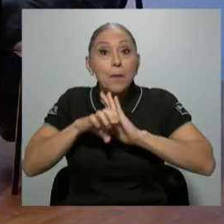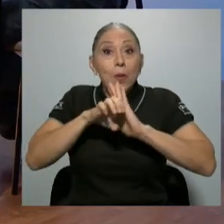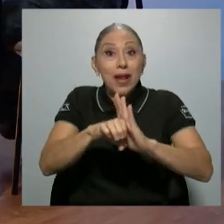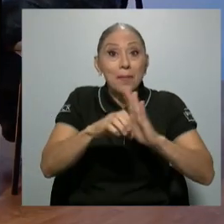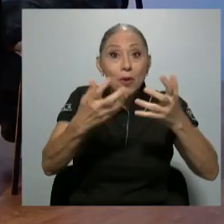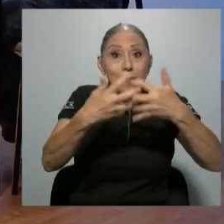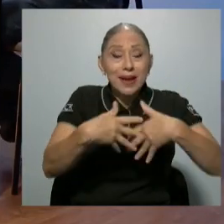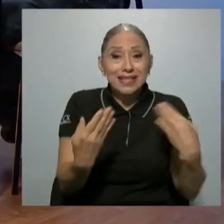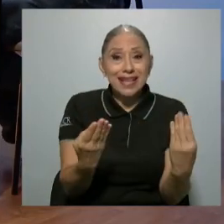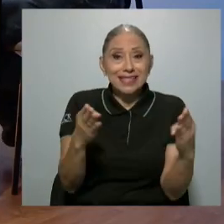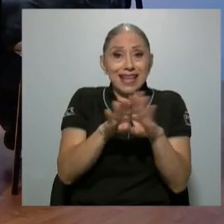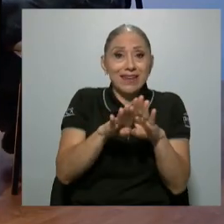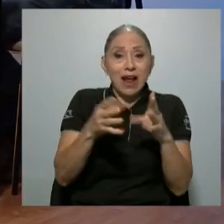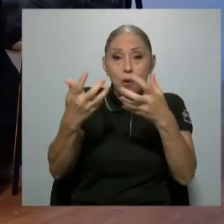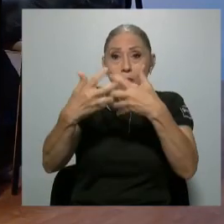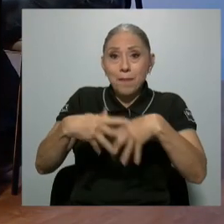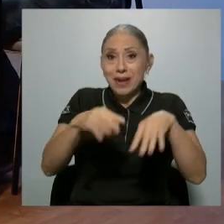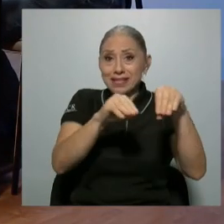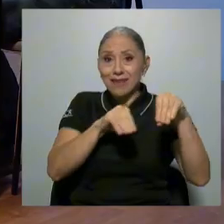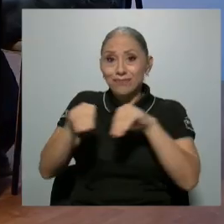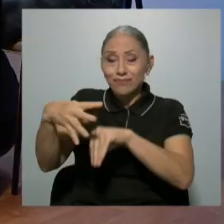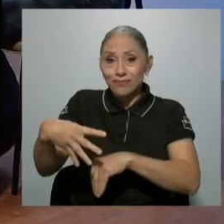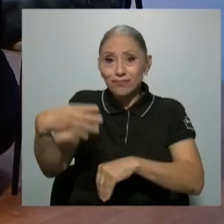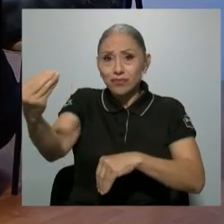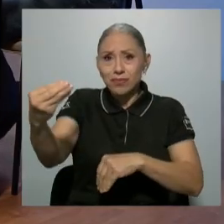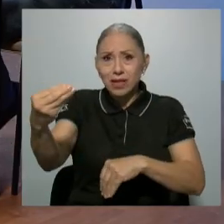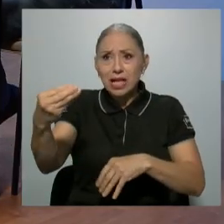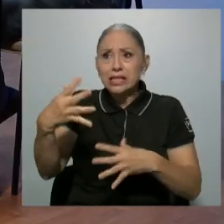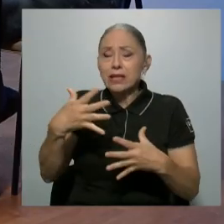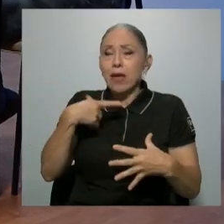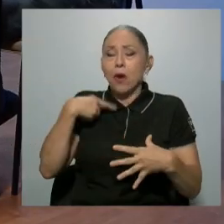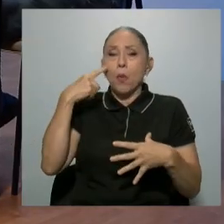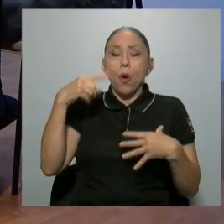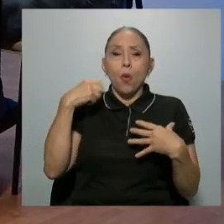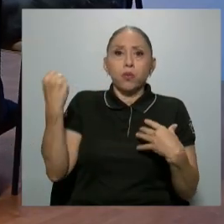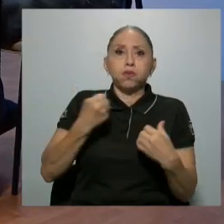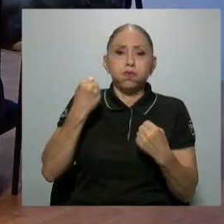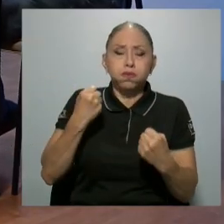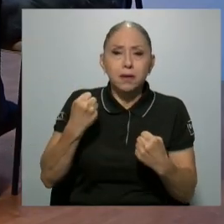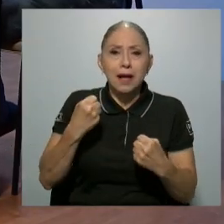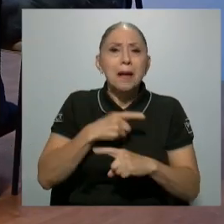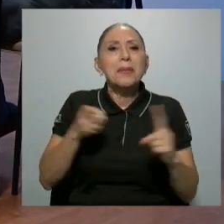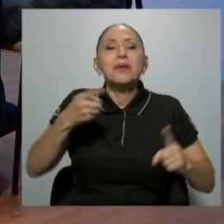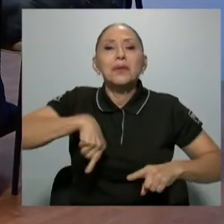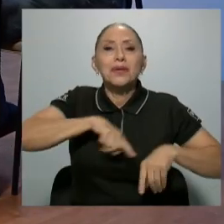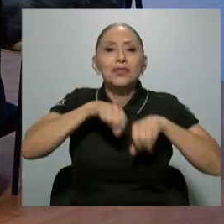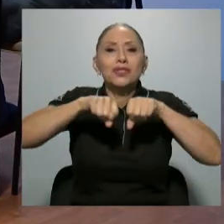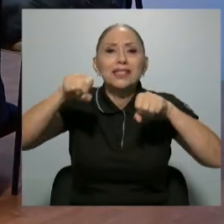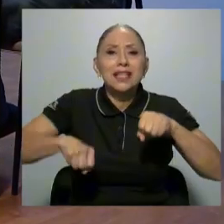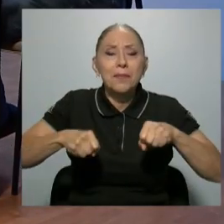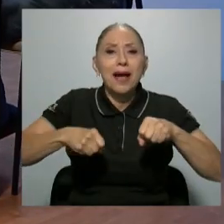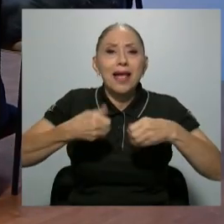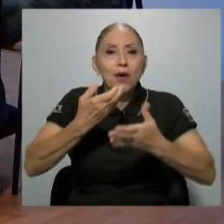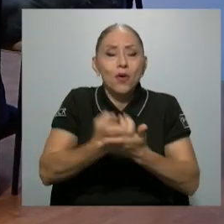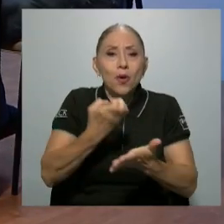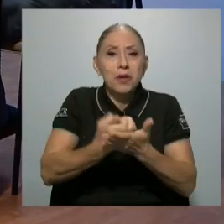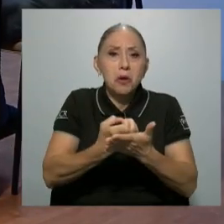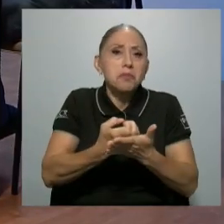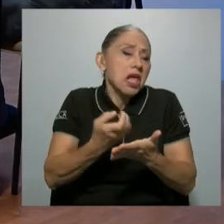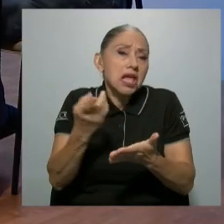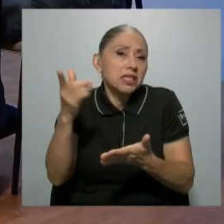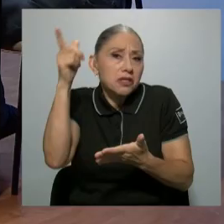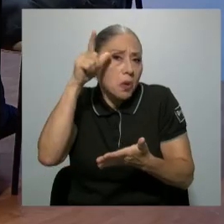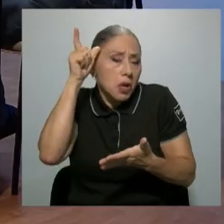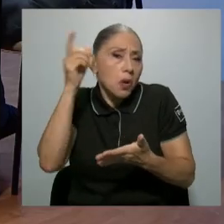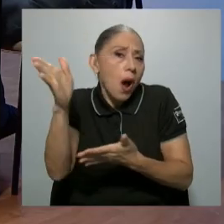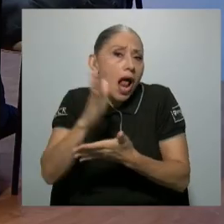se tiende a sobredimensionar. En nuestro sistema económico, por ejemplo, lo natural es que hayan nuevas empresas y algunas desaparezcan, ¿verdad? Yo creo que